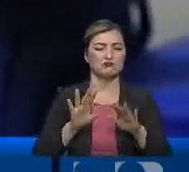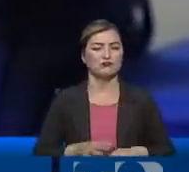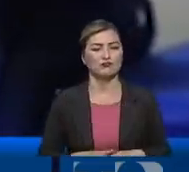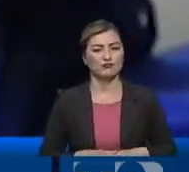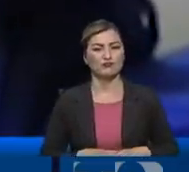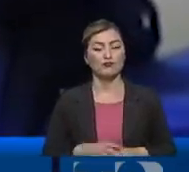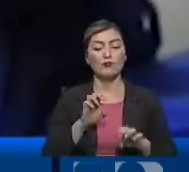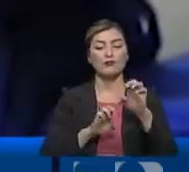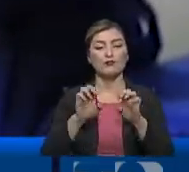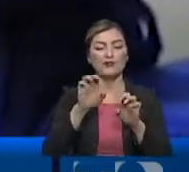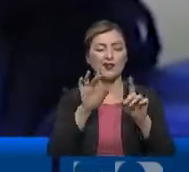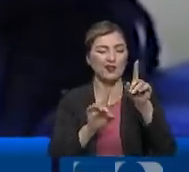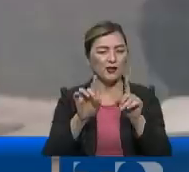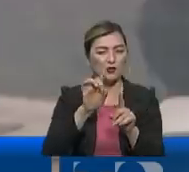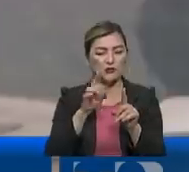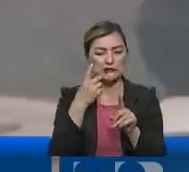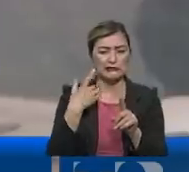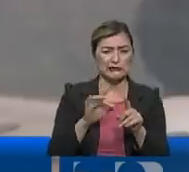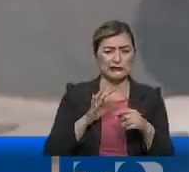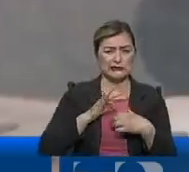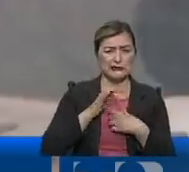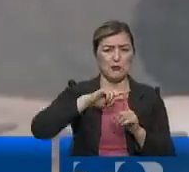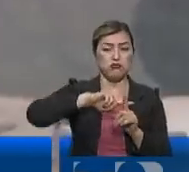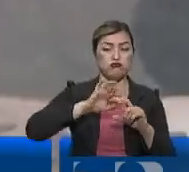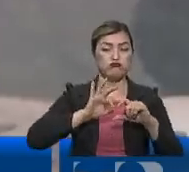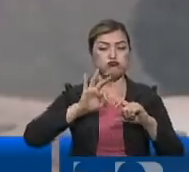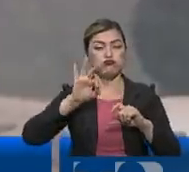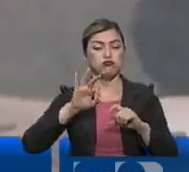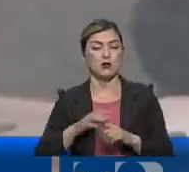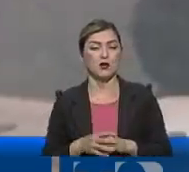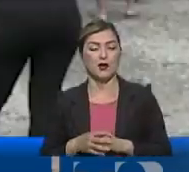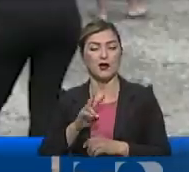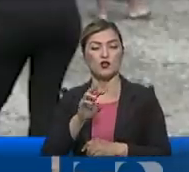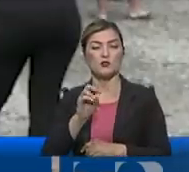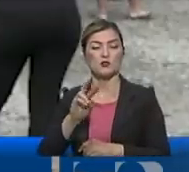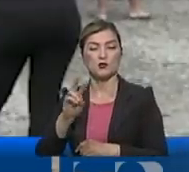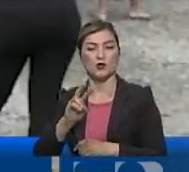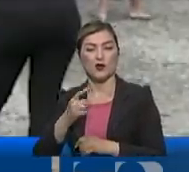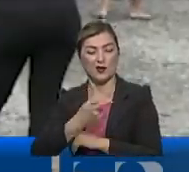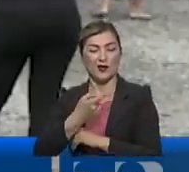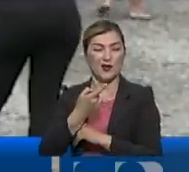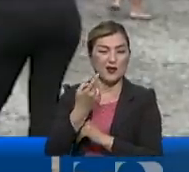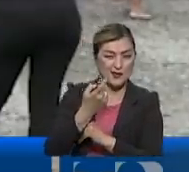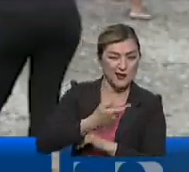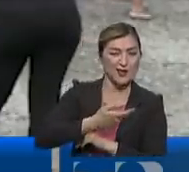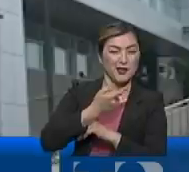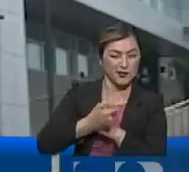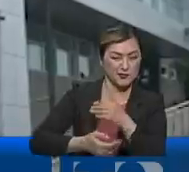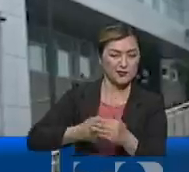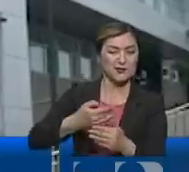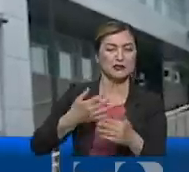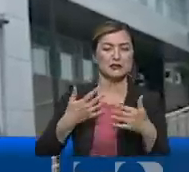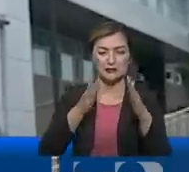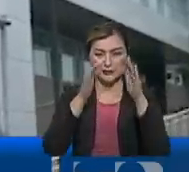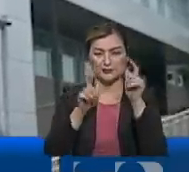detectado un aumento alarmante de nuevos casos. Y es que en los 11 primeros días de este 2022 se ha superado la atención a pacientes